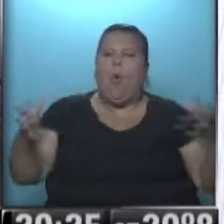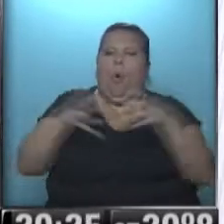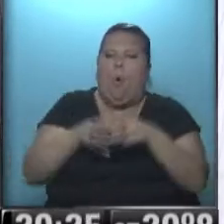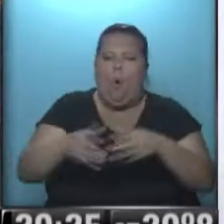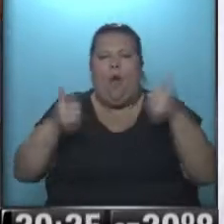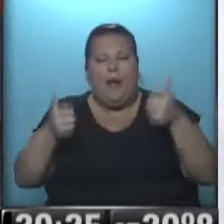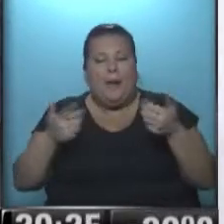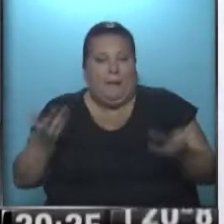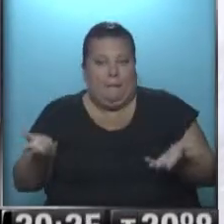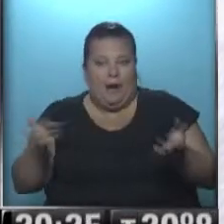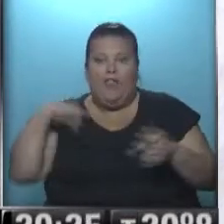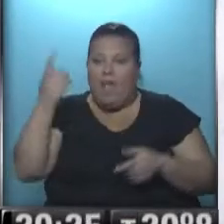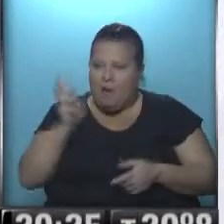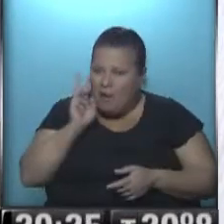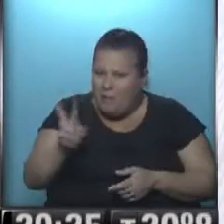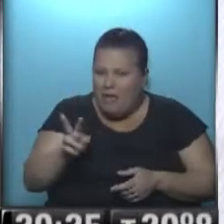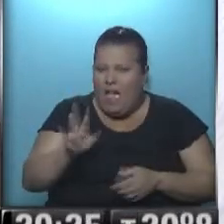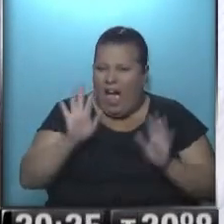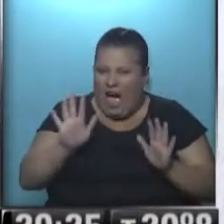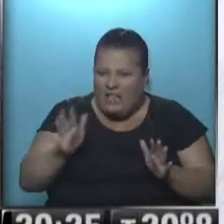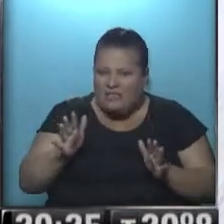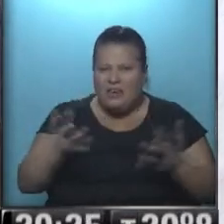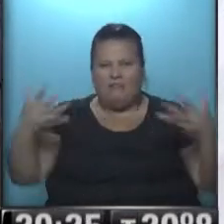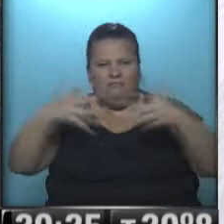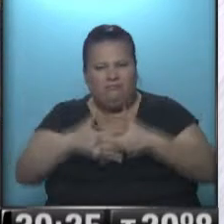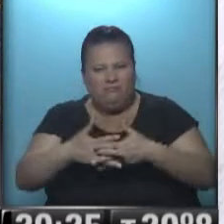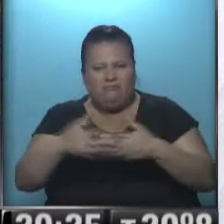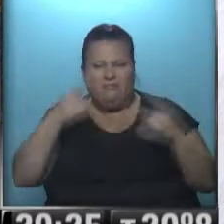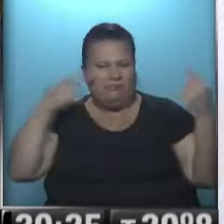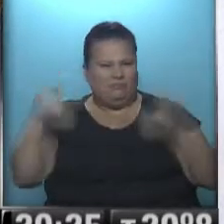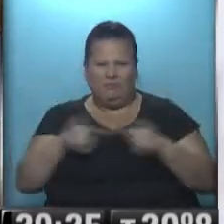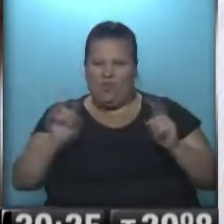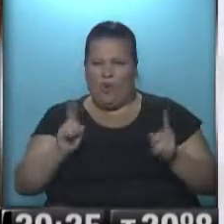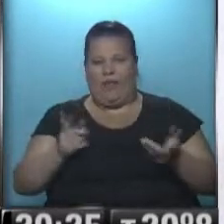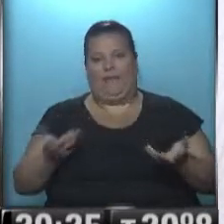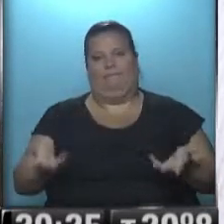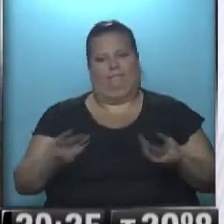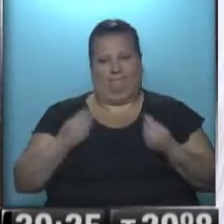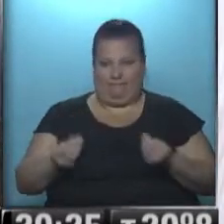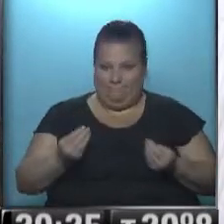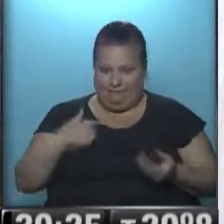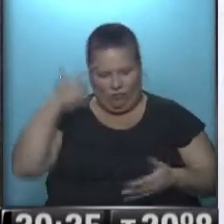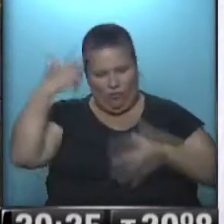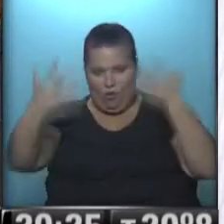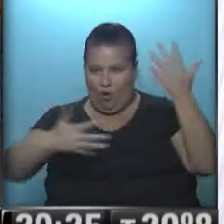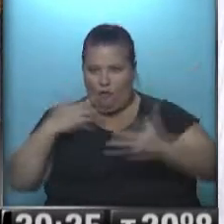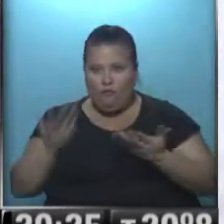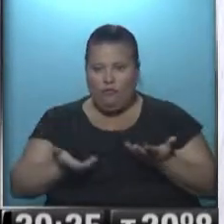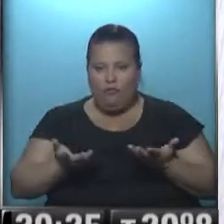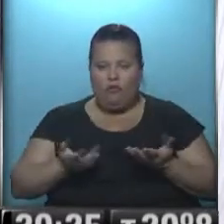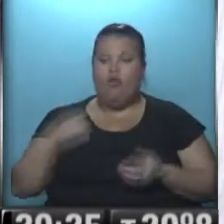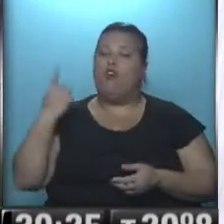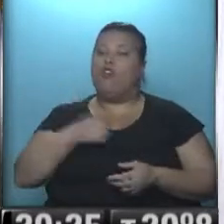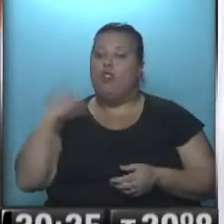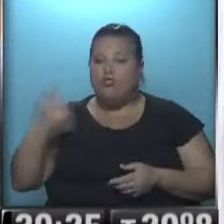todo esto, pero después cuando uno ve conjunciones que no cuajan, sí, la verdad que me confundo. Nosotros